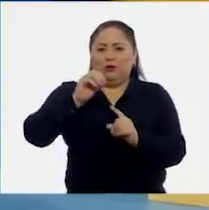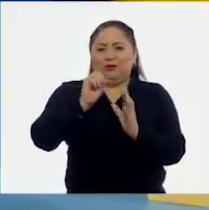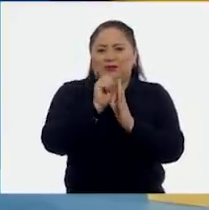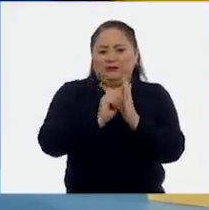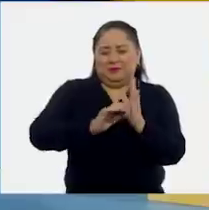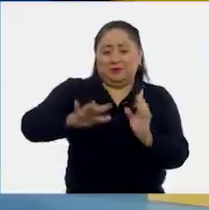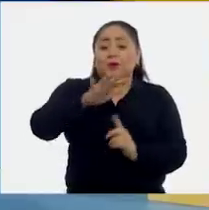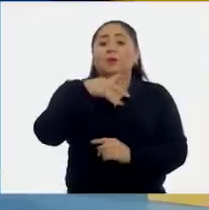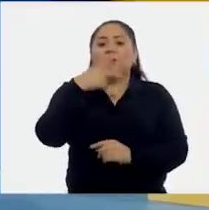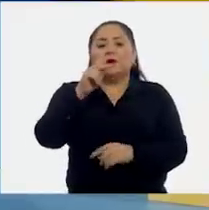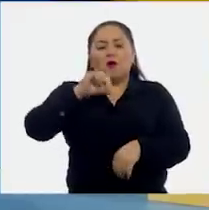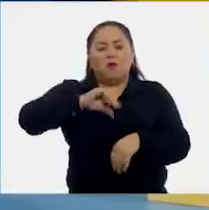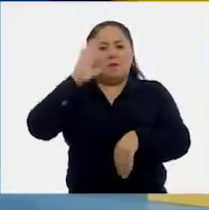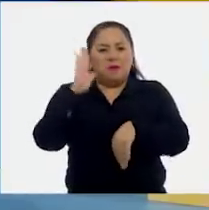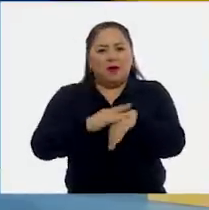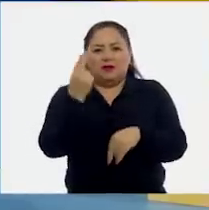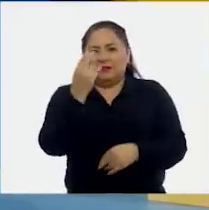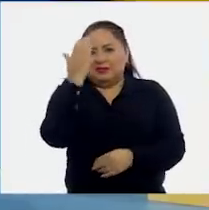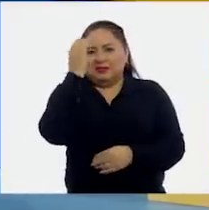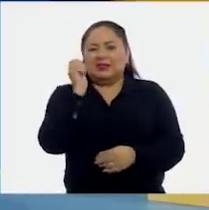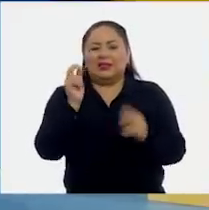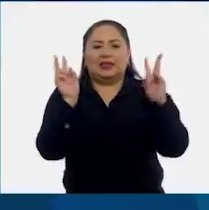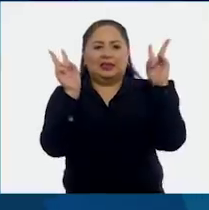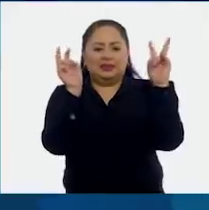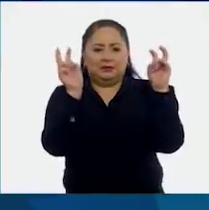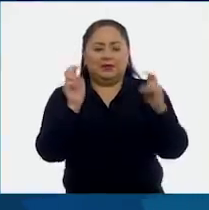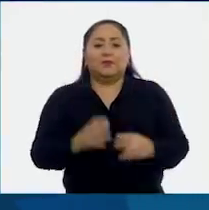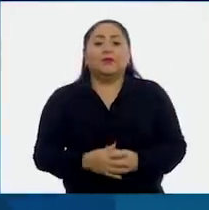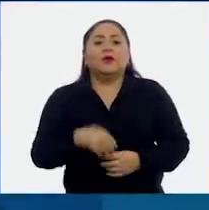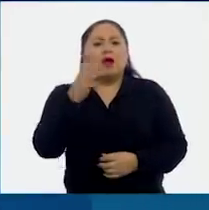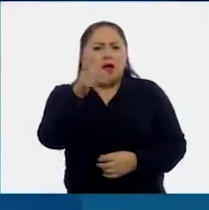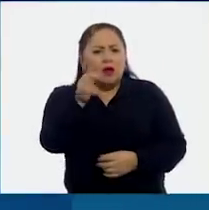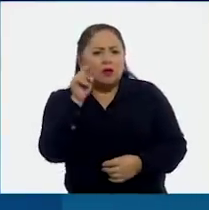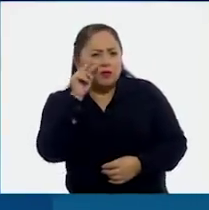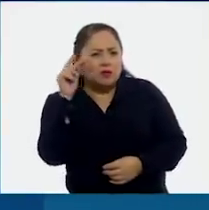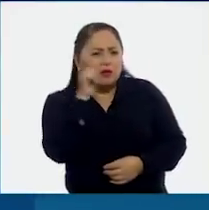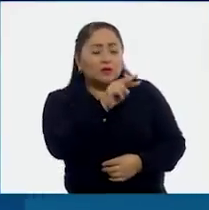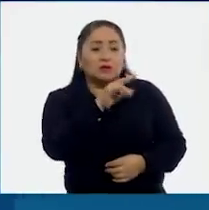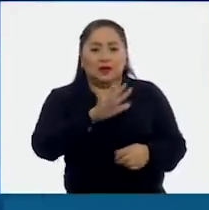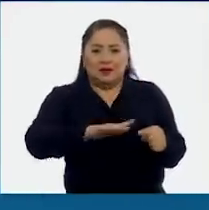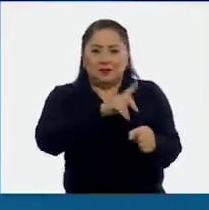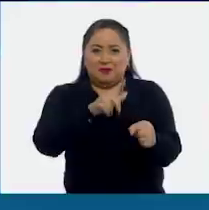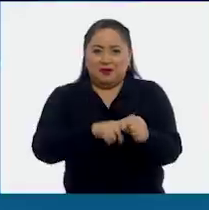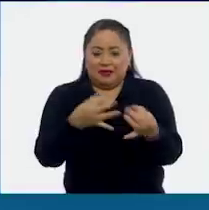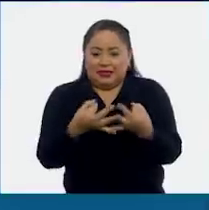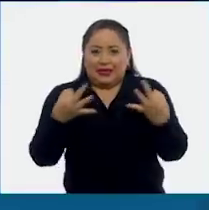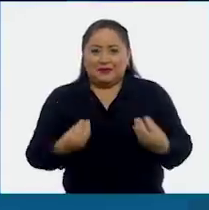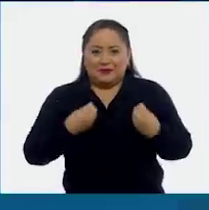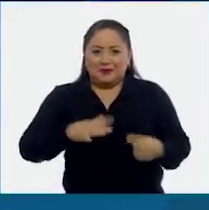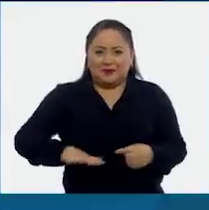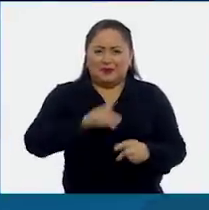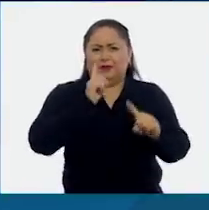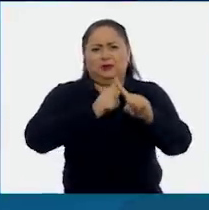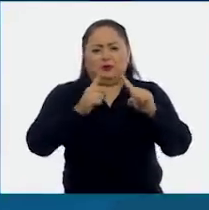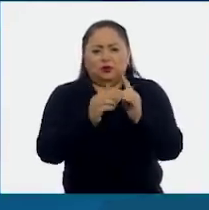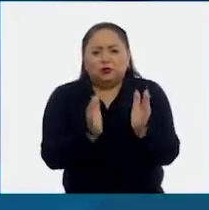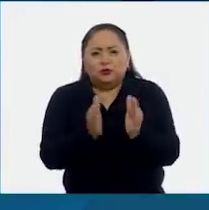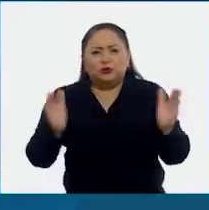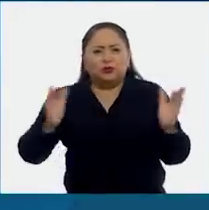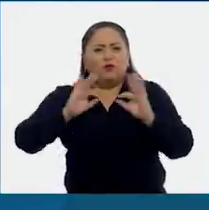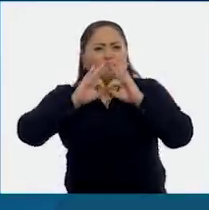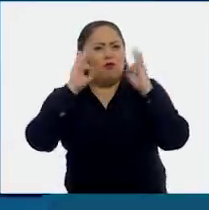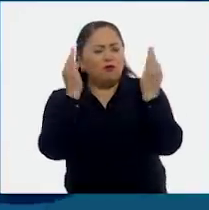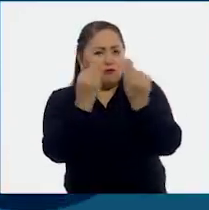hoy ampliaremos nuestros conocimientos en el tema. Hemos visto que los seres vivos en la Tierra, con su variedad de tamaños y